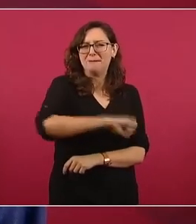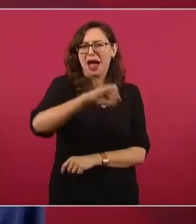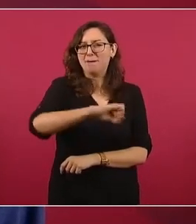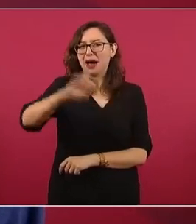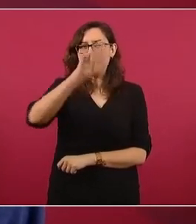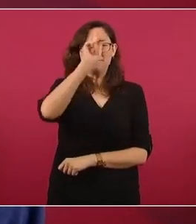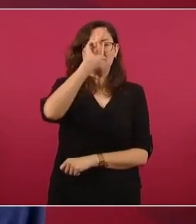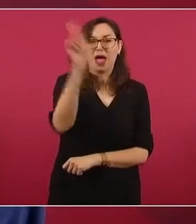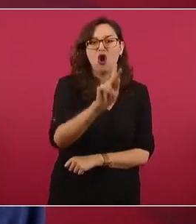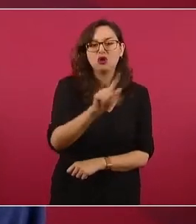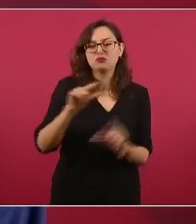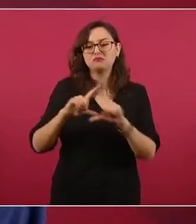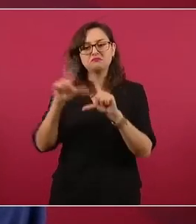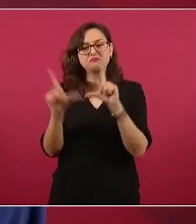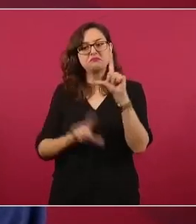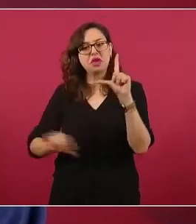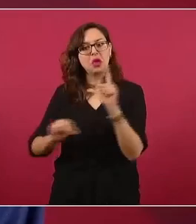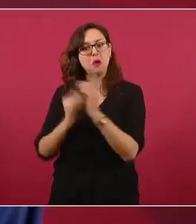Entonces,